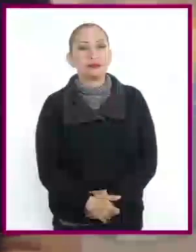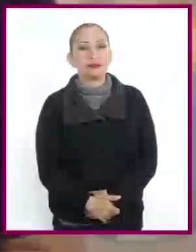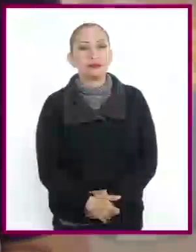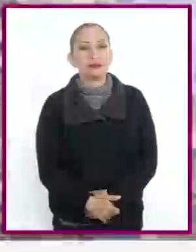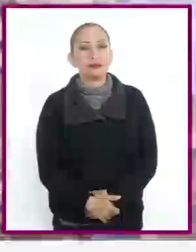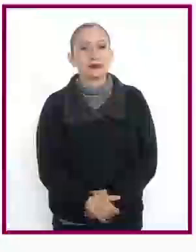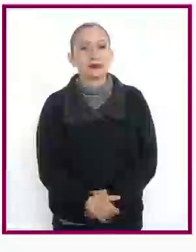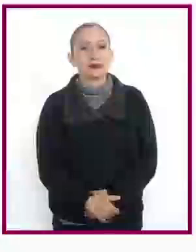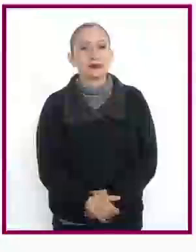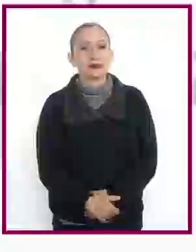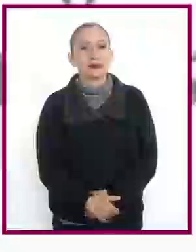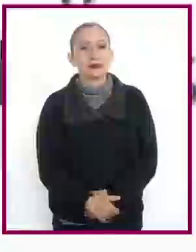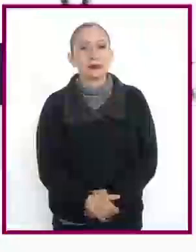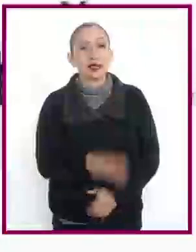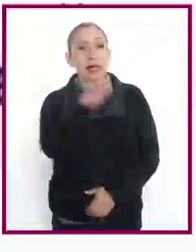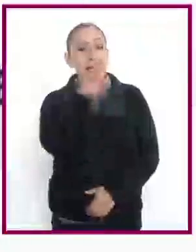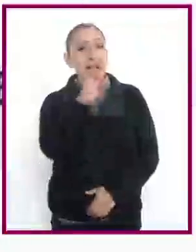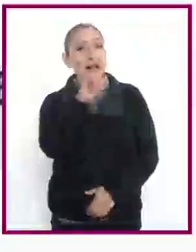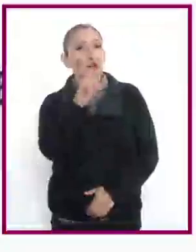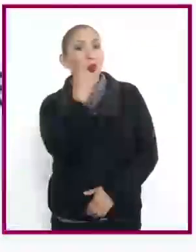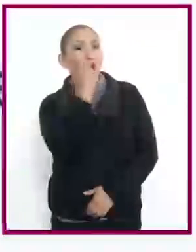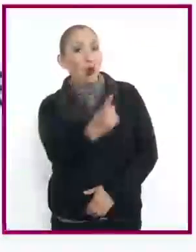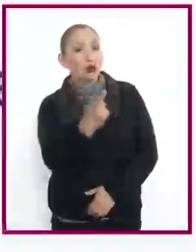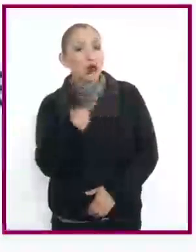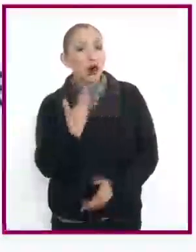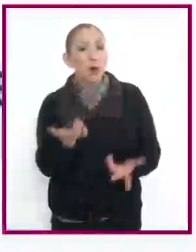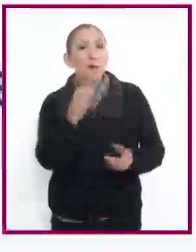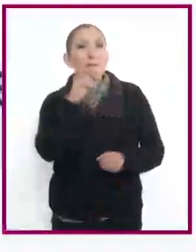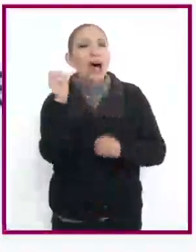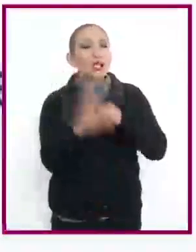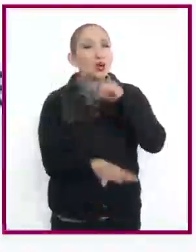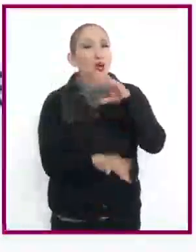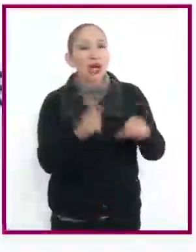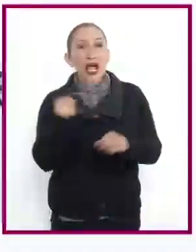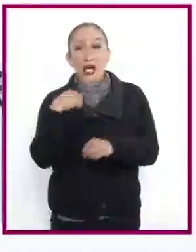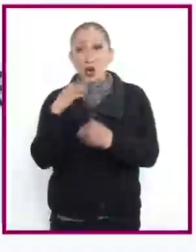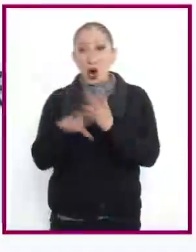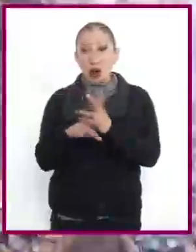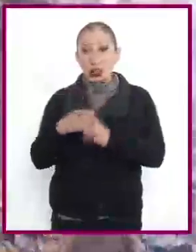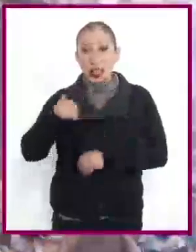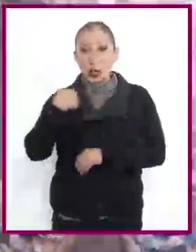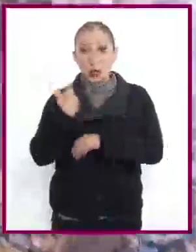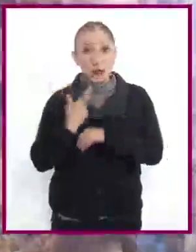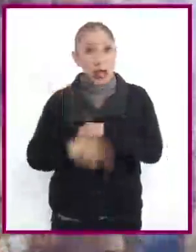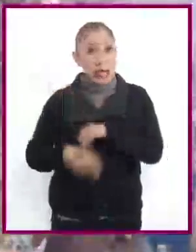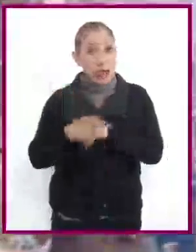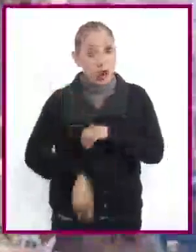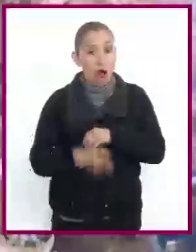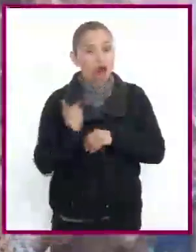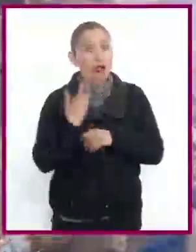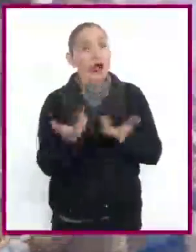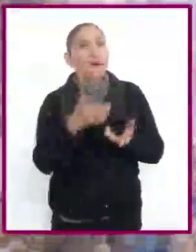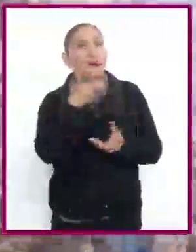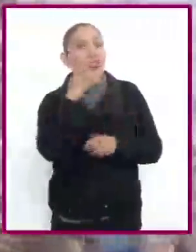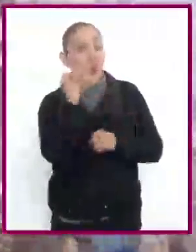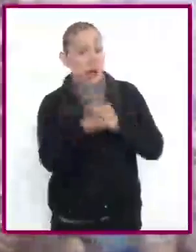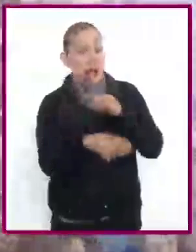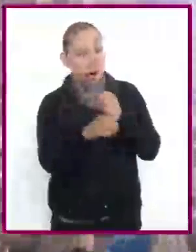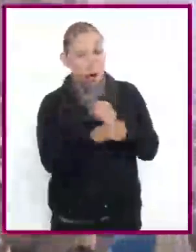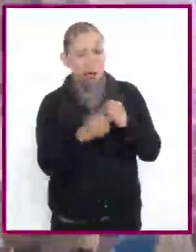convertido en retos al buscarles una solución, en los cuales es necesario aplicar el conocimiento